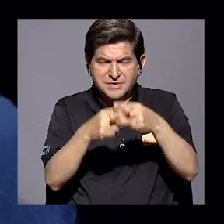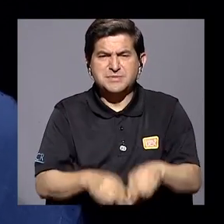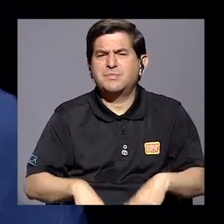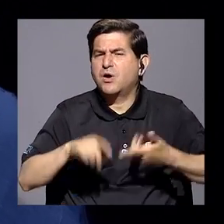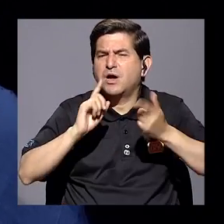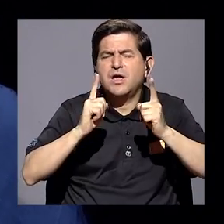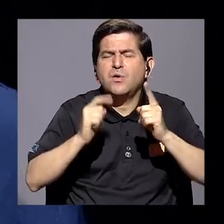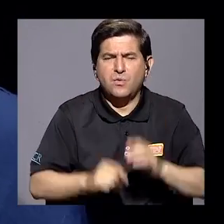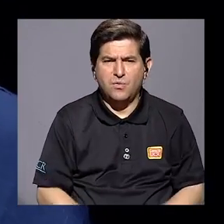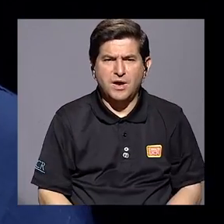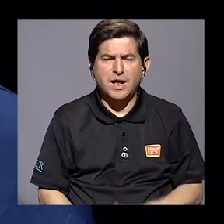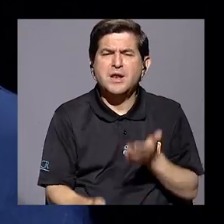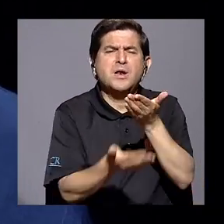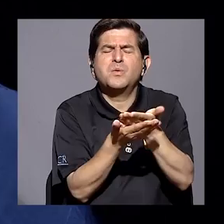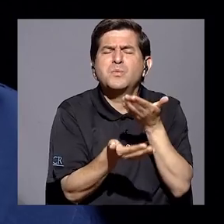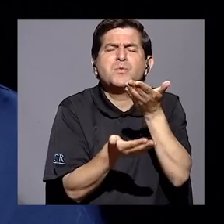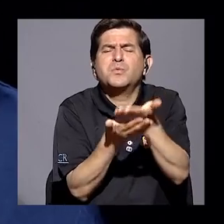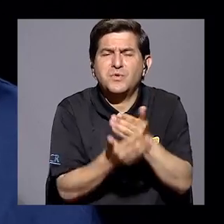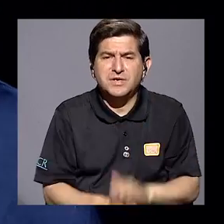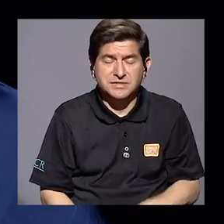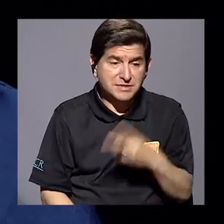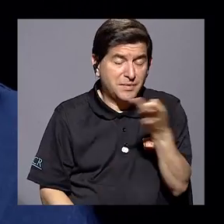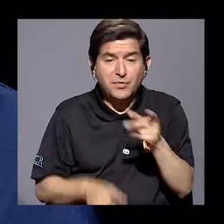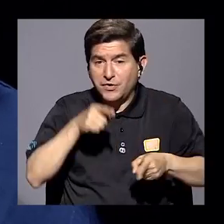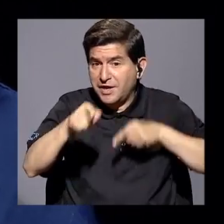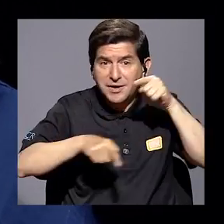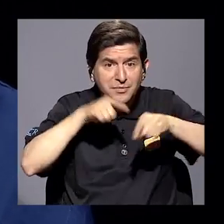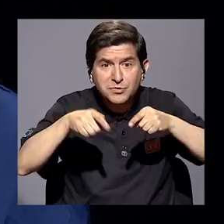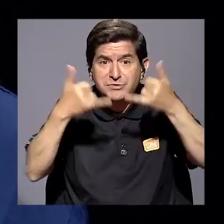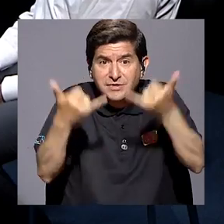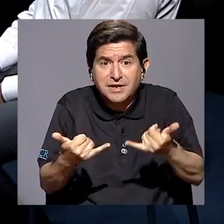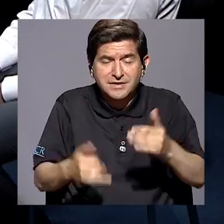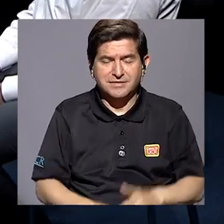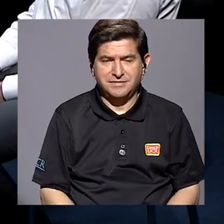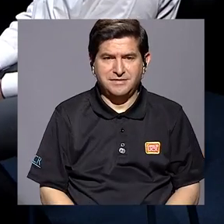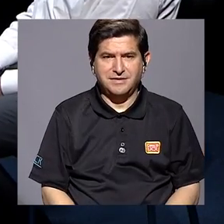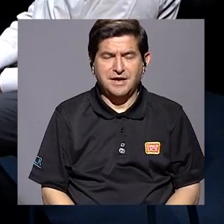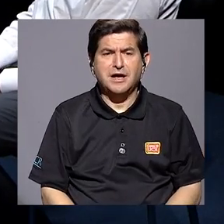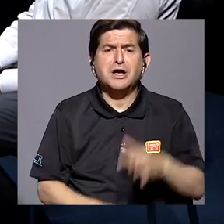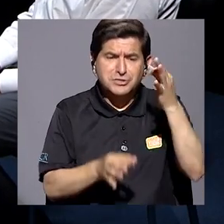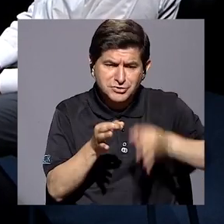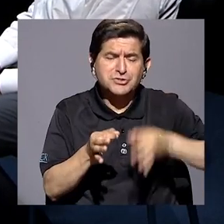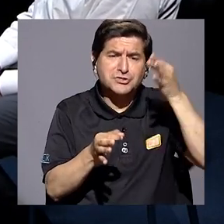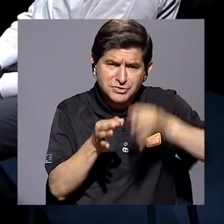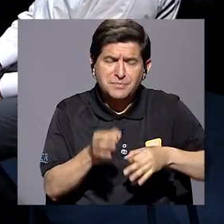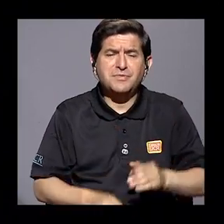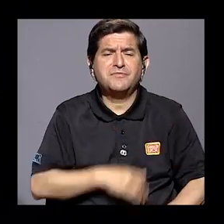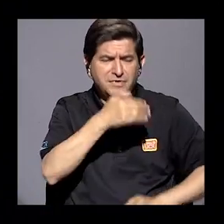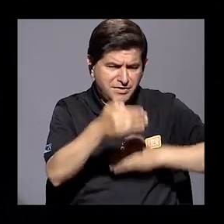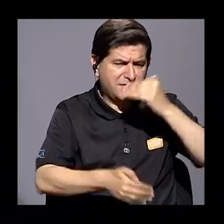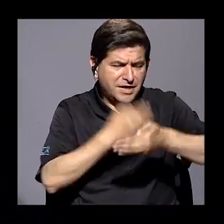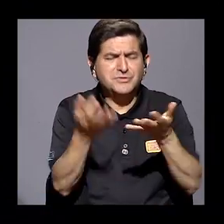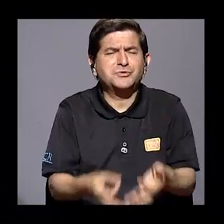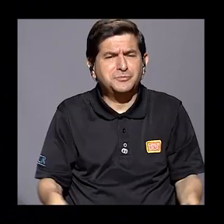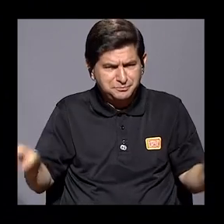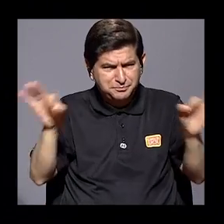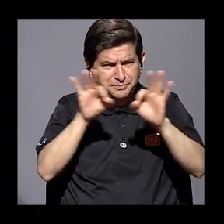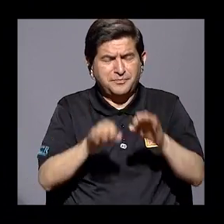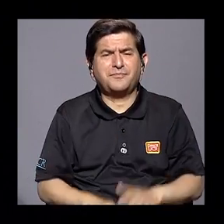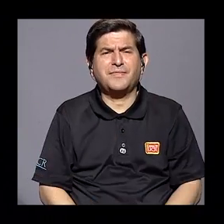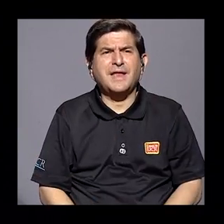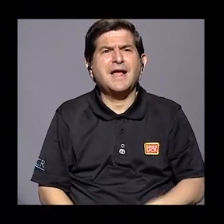condiciones pero si alguna propuesta para los dos criterios si la simplificación de trámites es